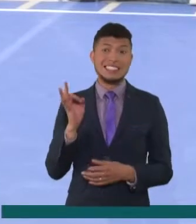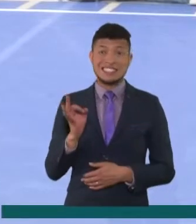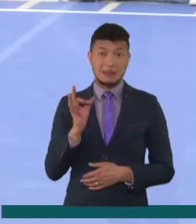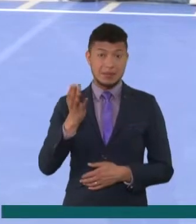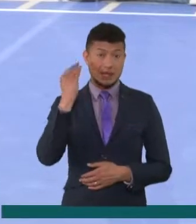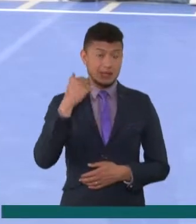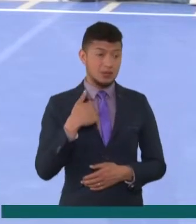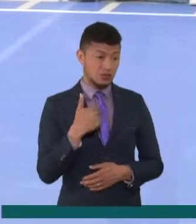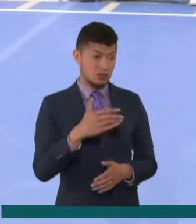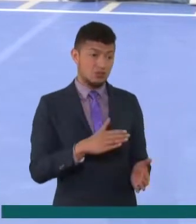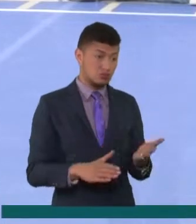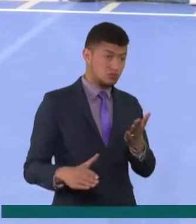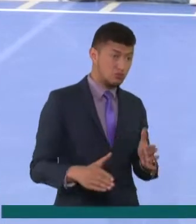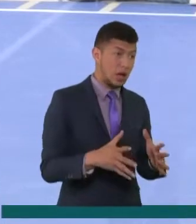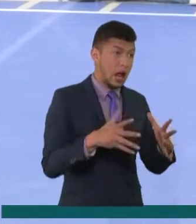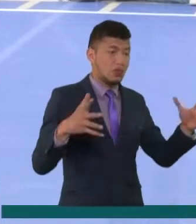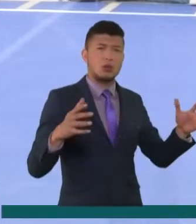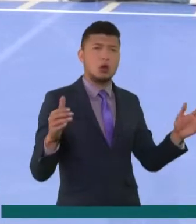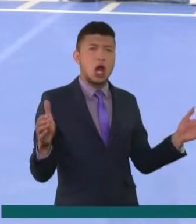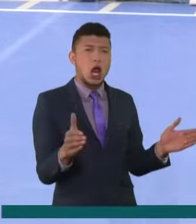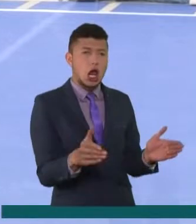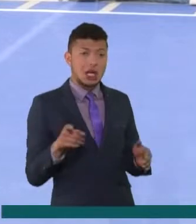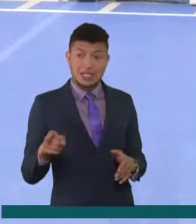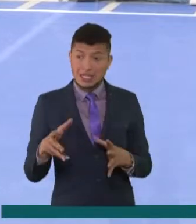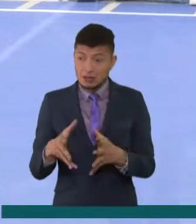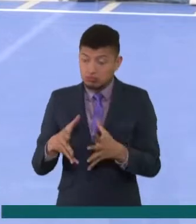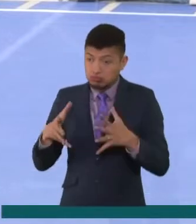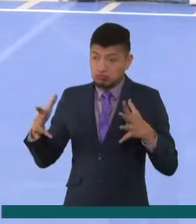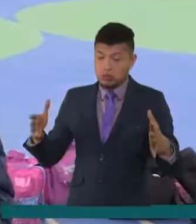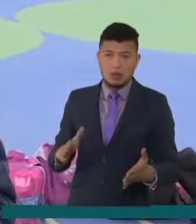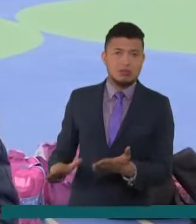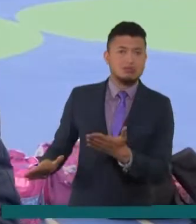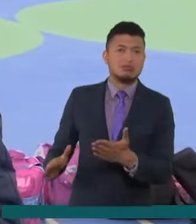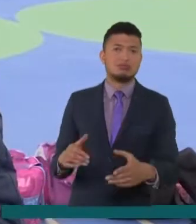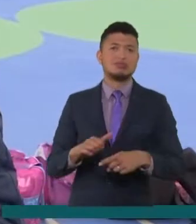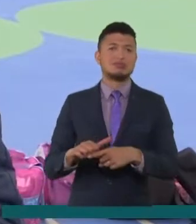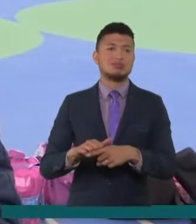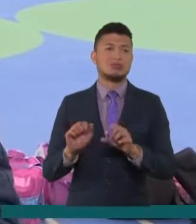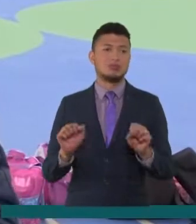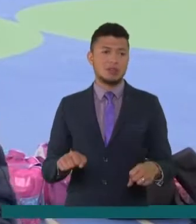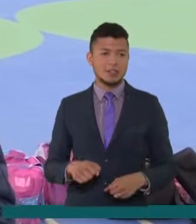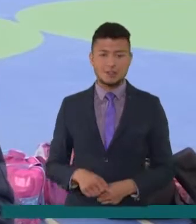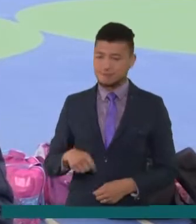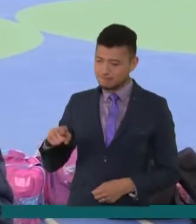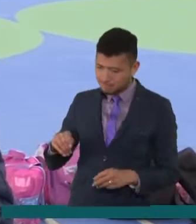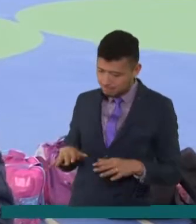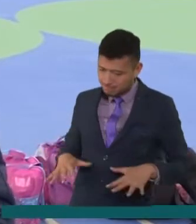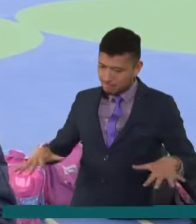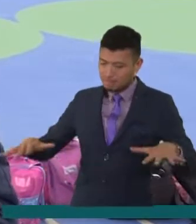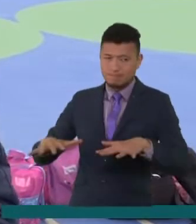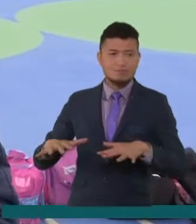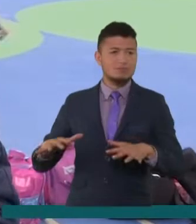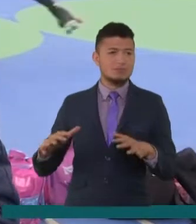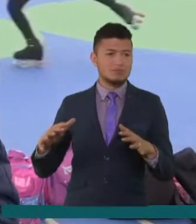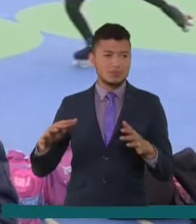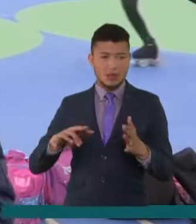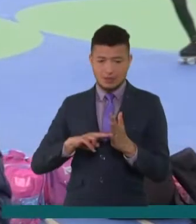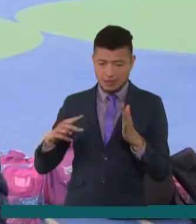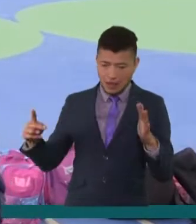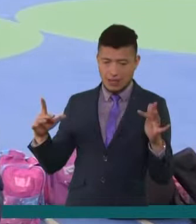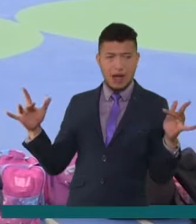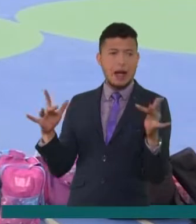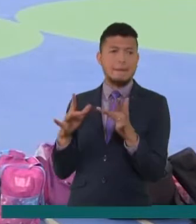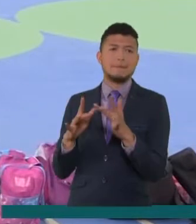entrenado en pistas no tan grandes y esta pista es inmensa se hace necesario contar con infraestructura física en condiciones